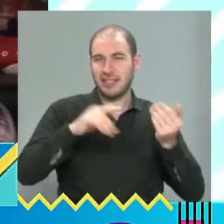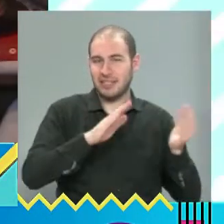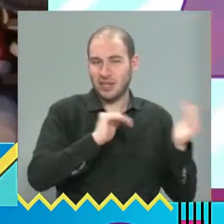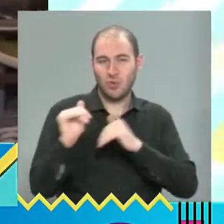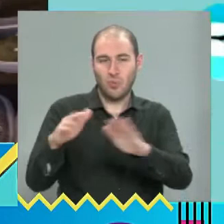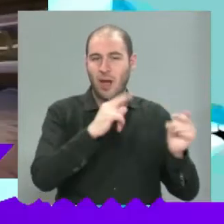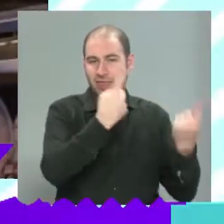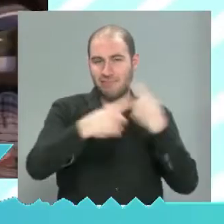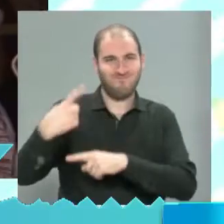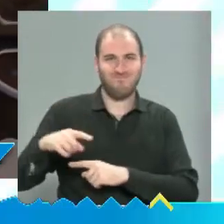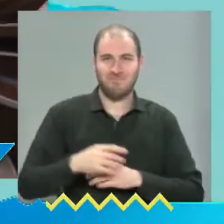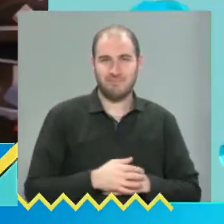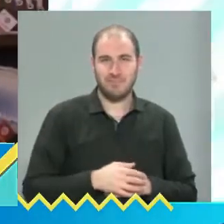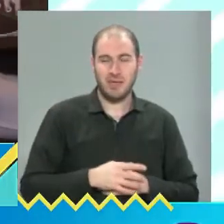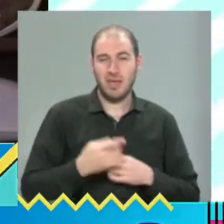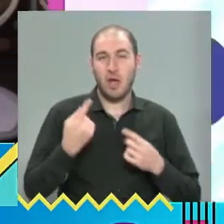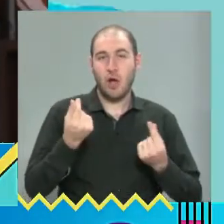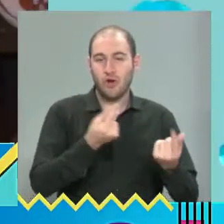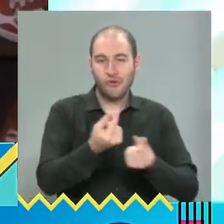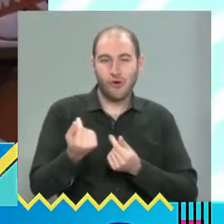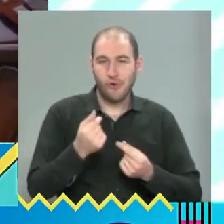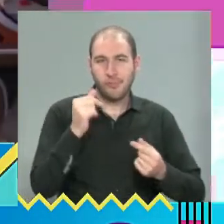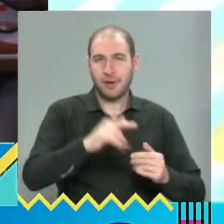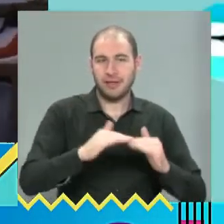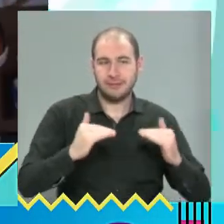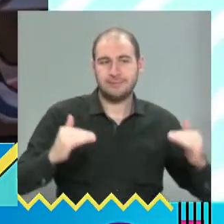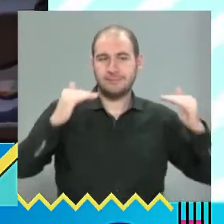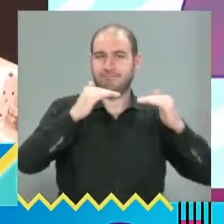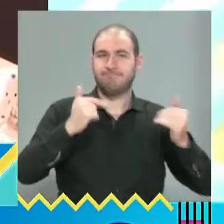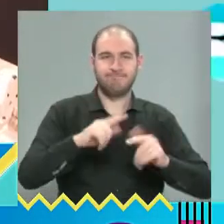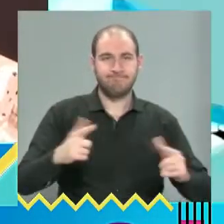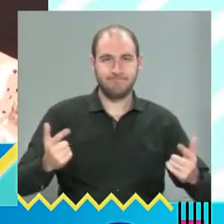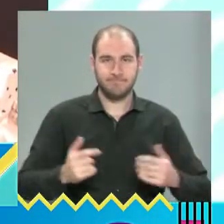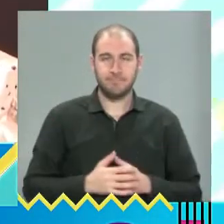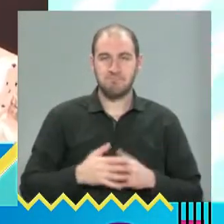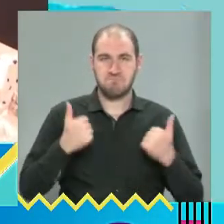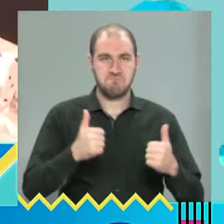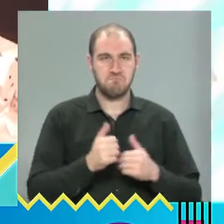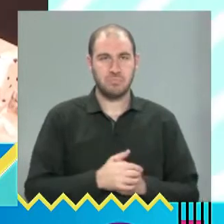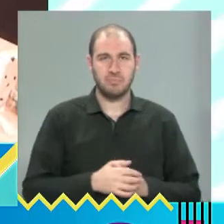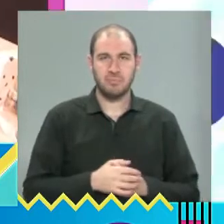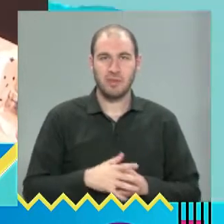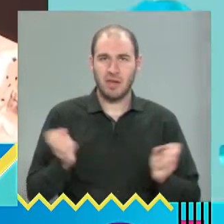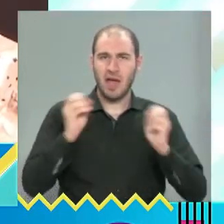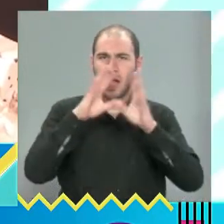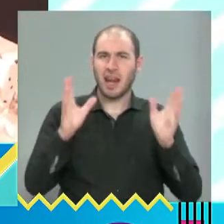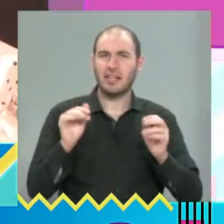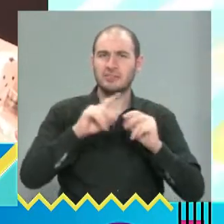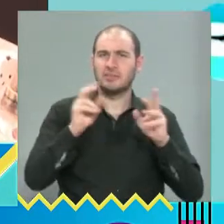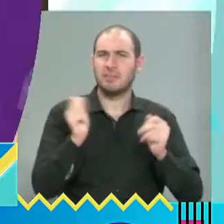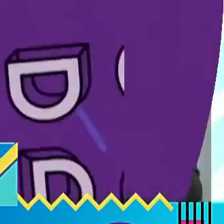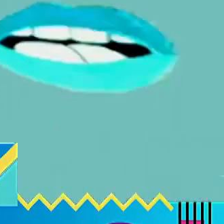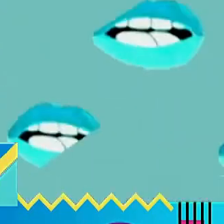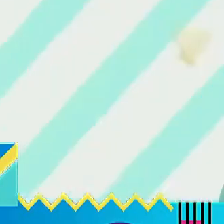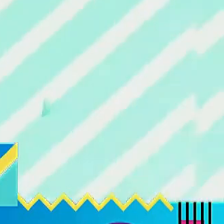en todos los sectores, porque el consumo no está mostrándose igual en todos los sectores. Bien, buenísimo. ¿Alguna aclaración con respecto a eso? ¿Algo